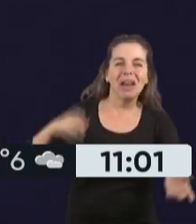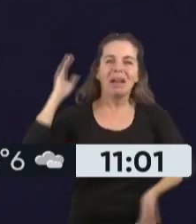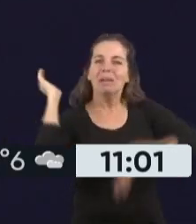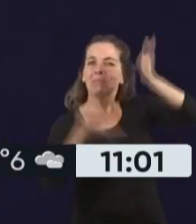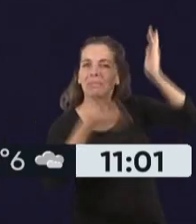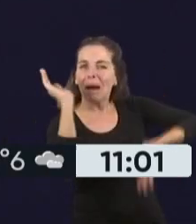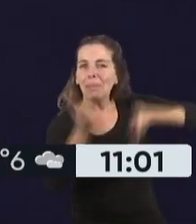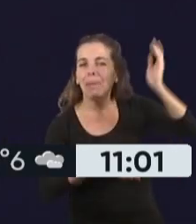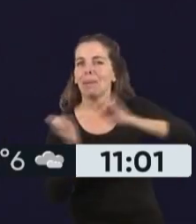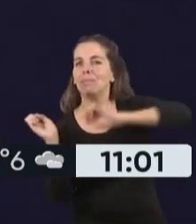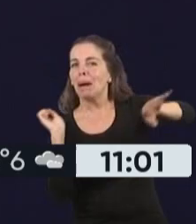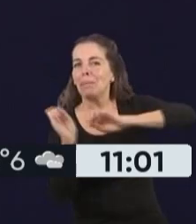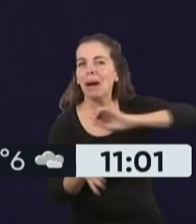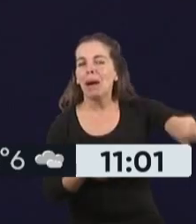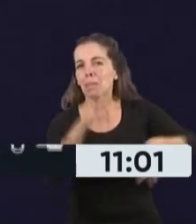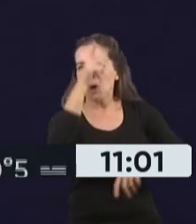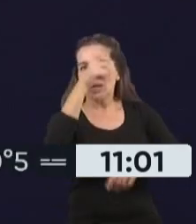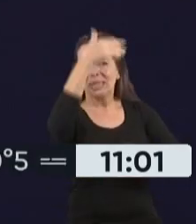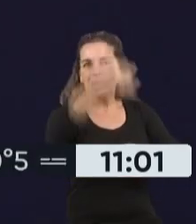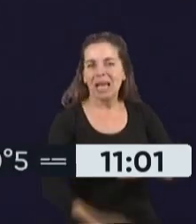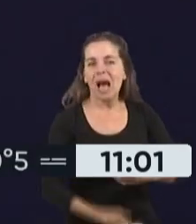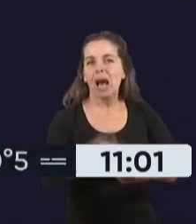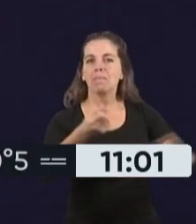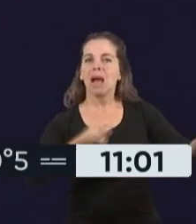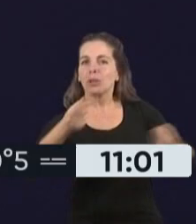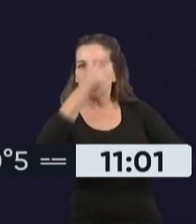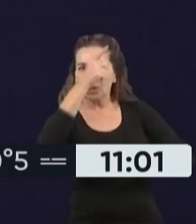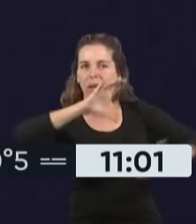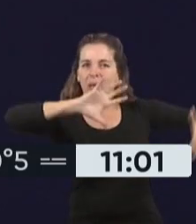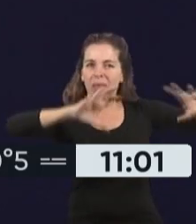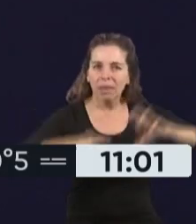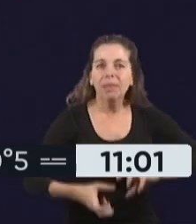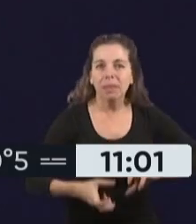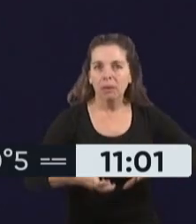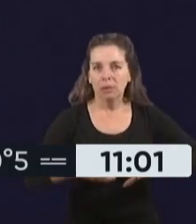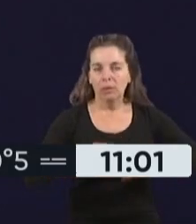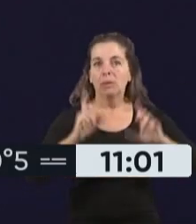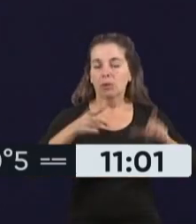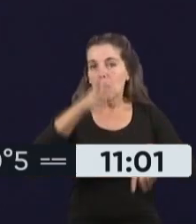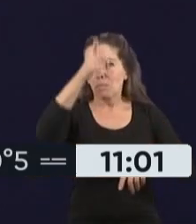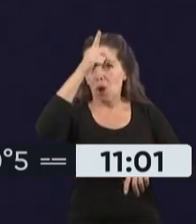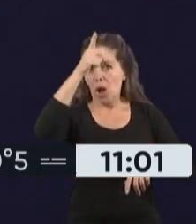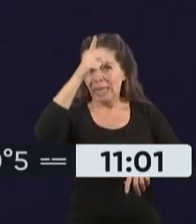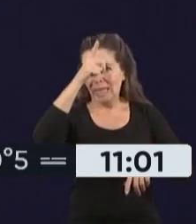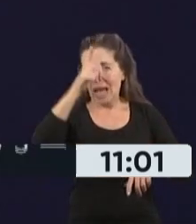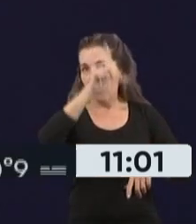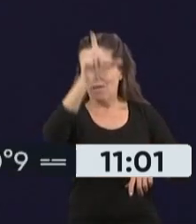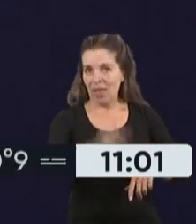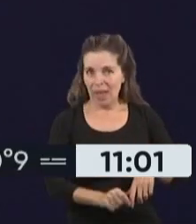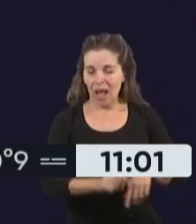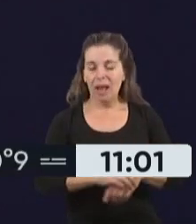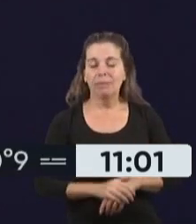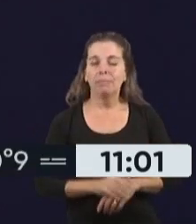de la policía, vallas, patrulleros, etc. Además, eso es de Policía Federal, además